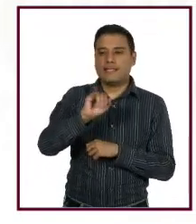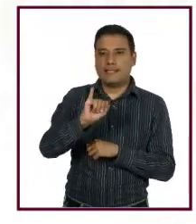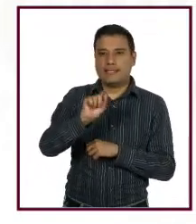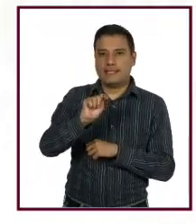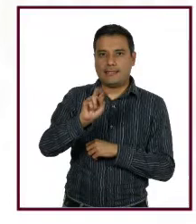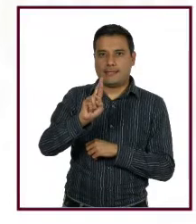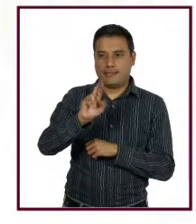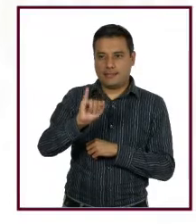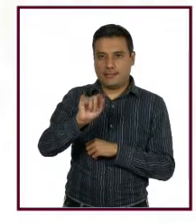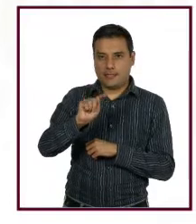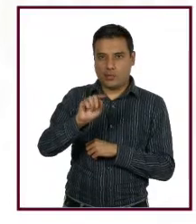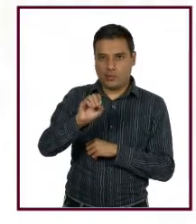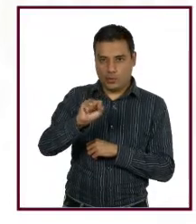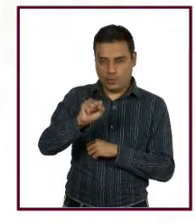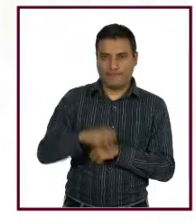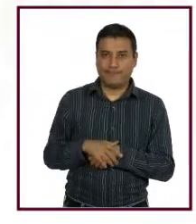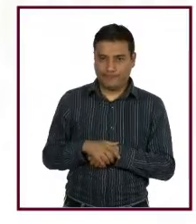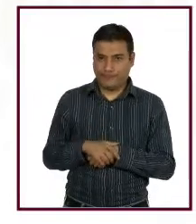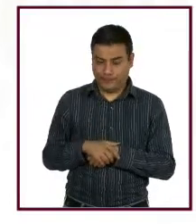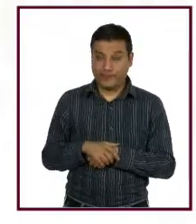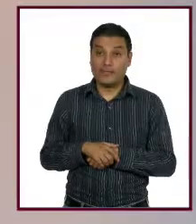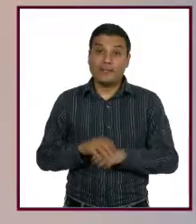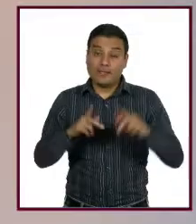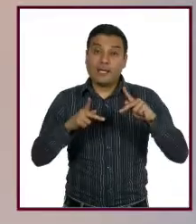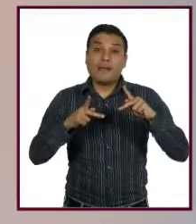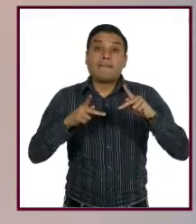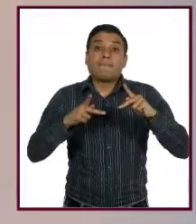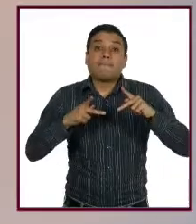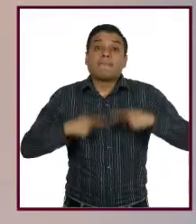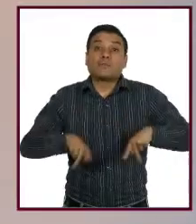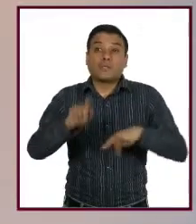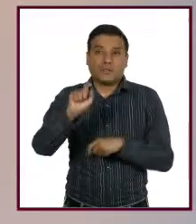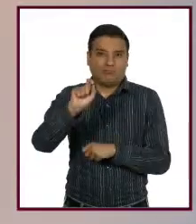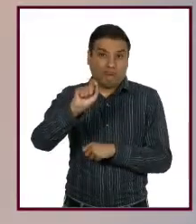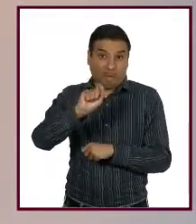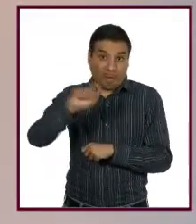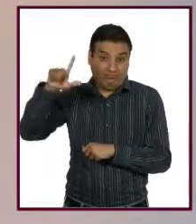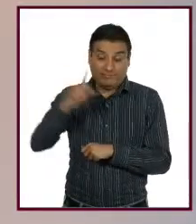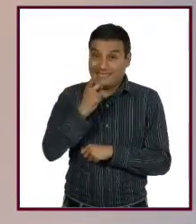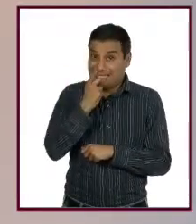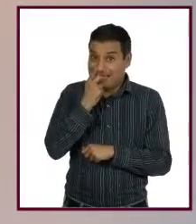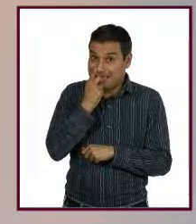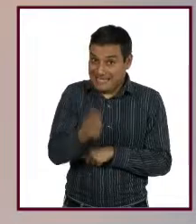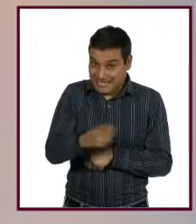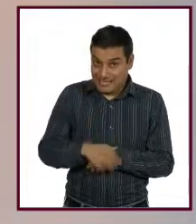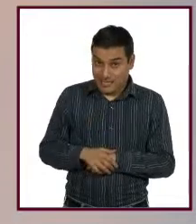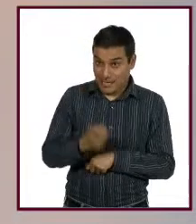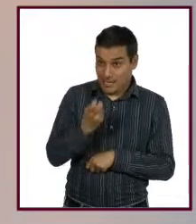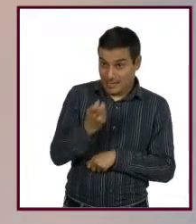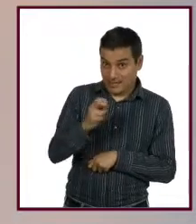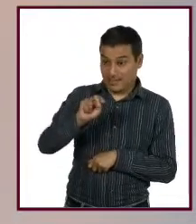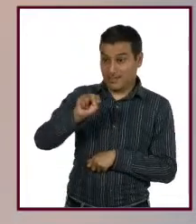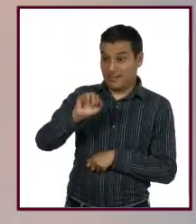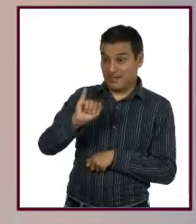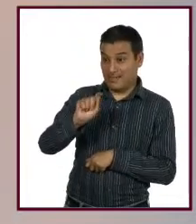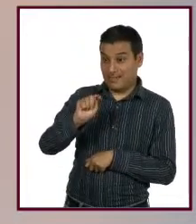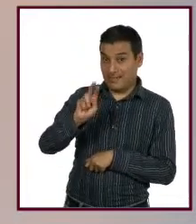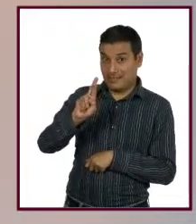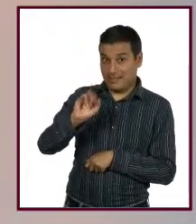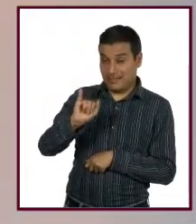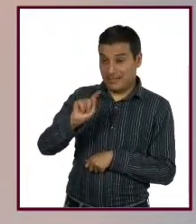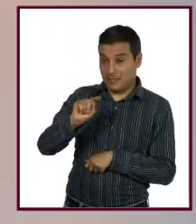algunas bibliografías, es decir, algunas otras personas, científicos, que los clasifican en algún tipo de